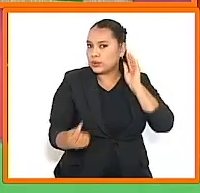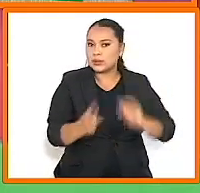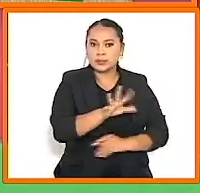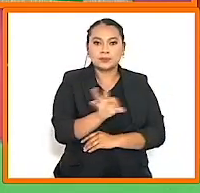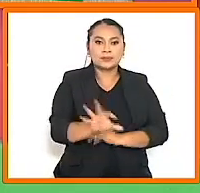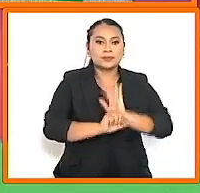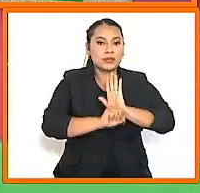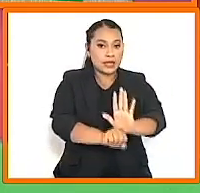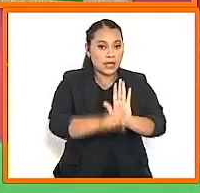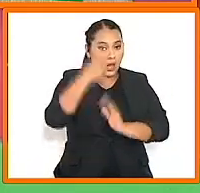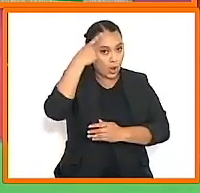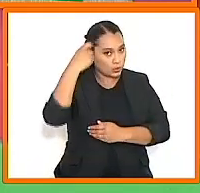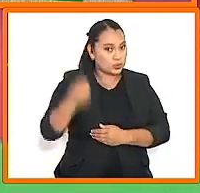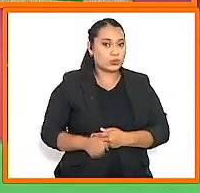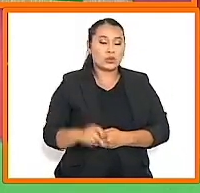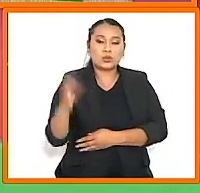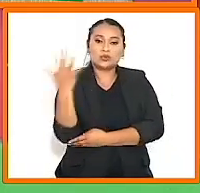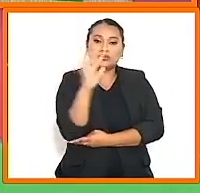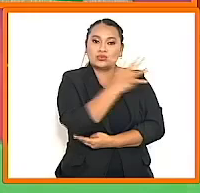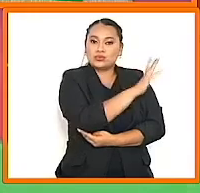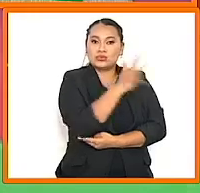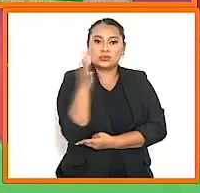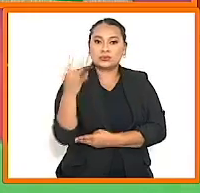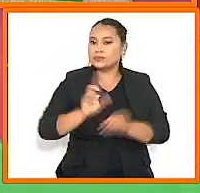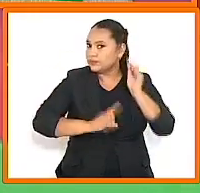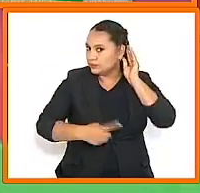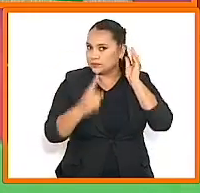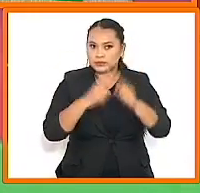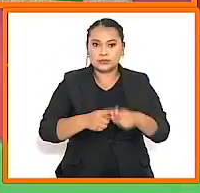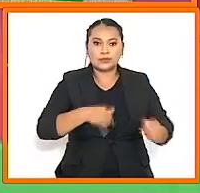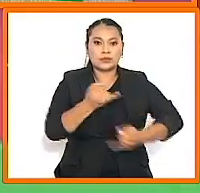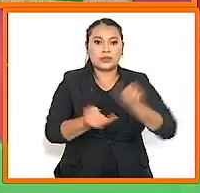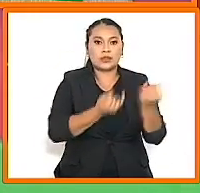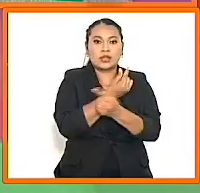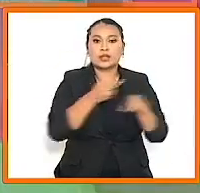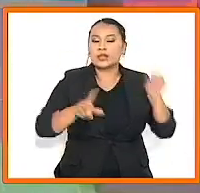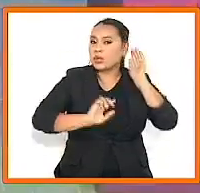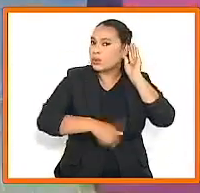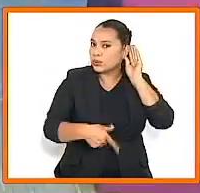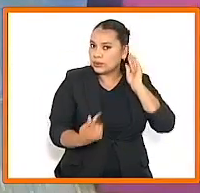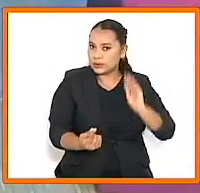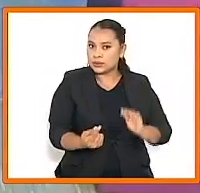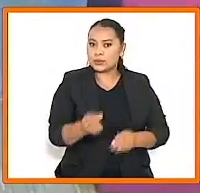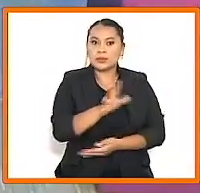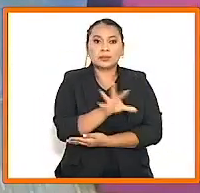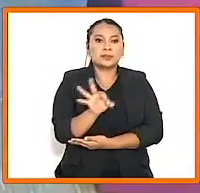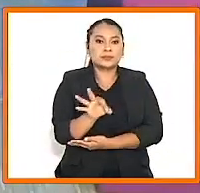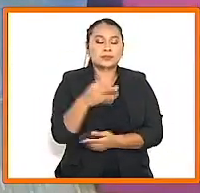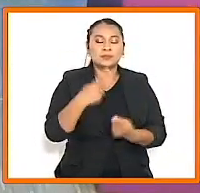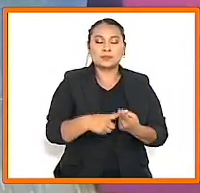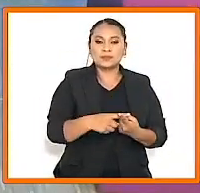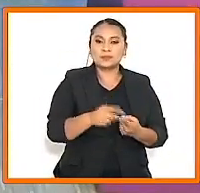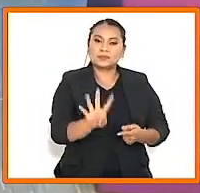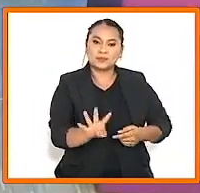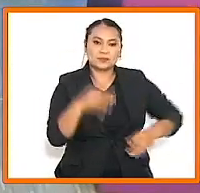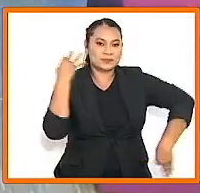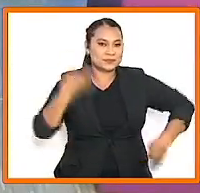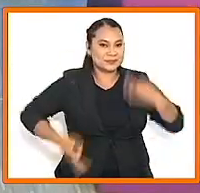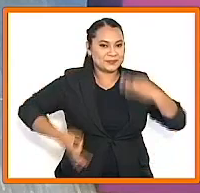59 con su símbolo de sueño selva. Para MultiX jugada gratis y para más uno, 59 más